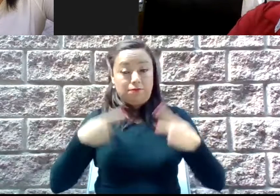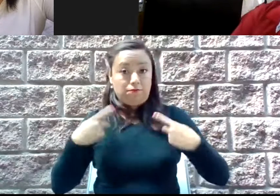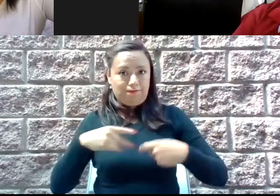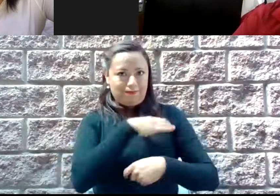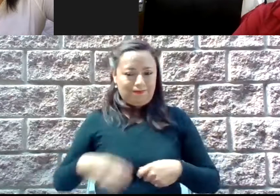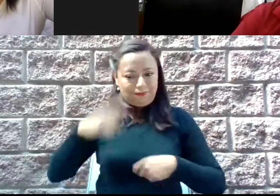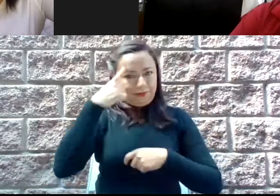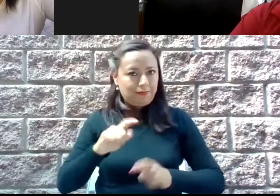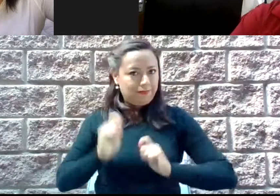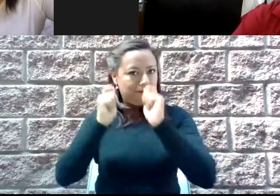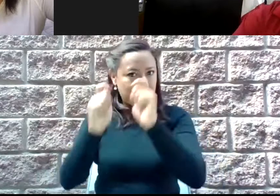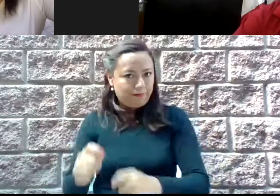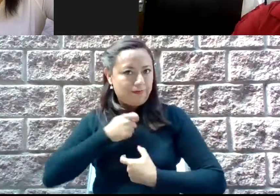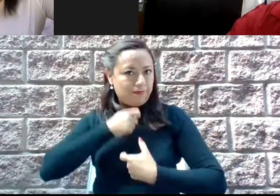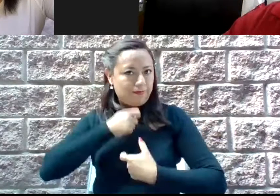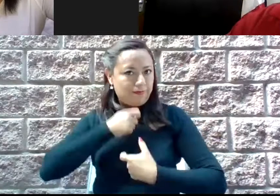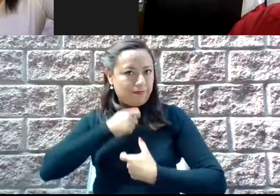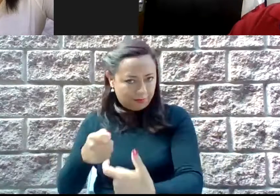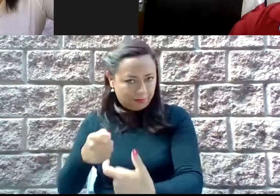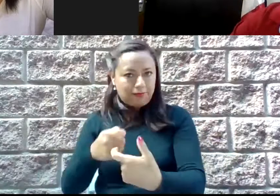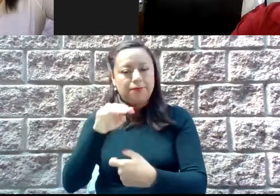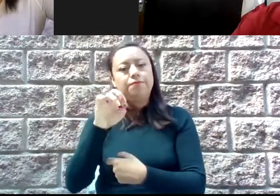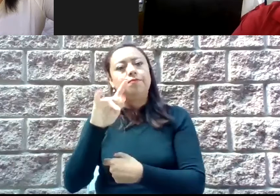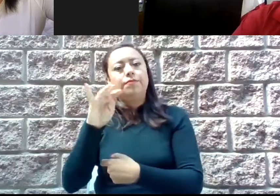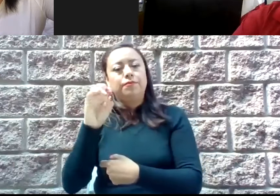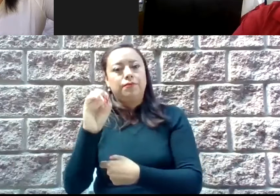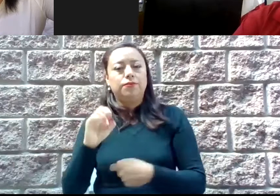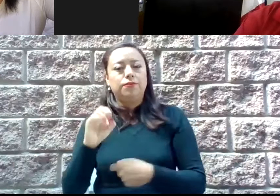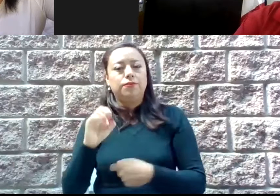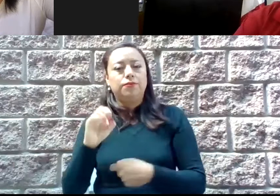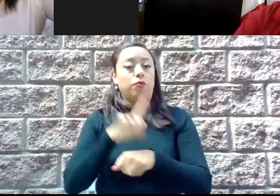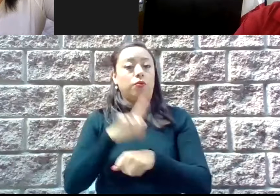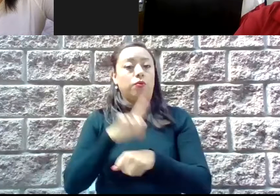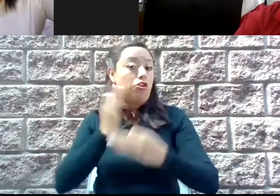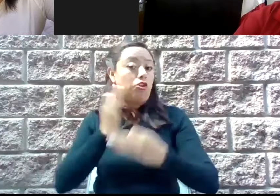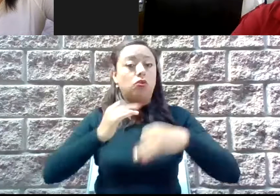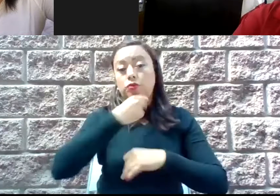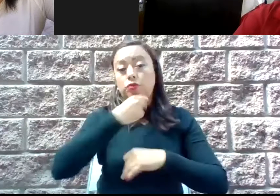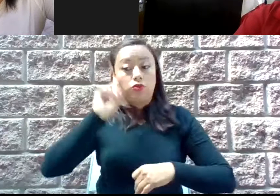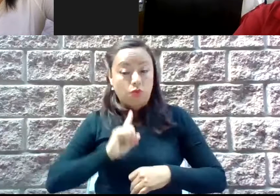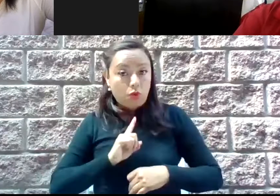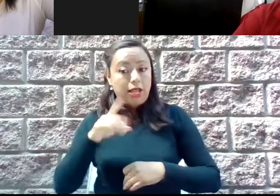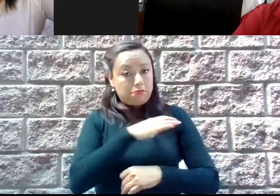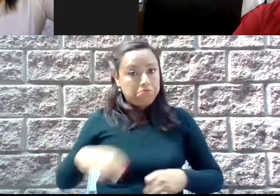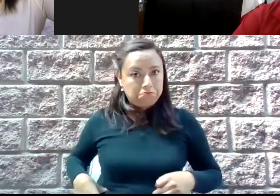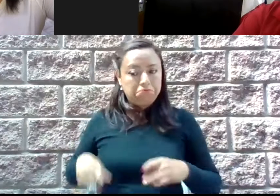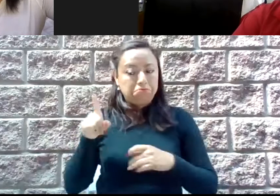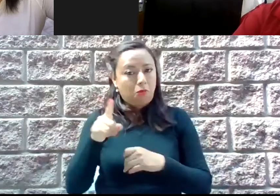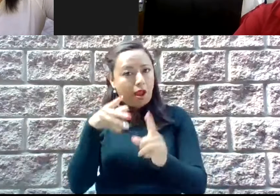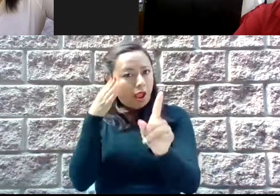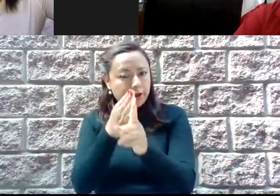para recibir la medalla al mérito juvenil. Todas y todos los candidatos tienen grandes logros en favor de la sociedad y de nuestra ciudad.